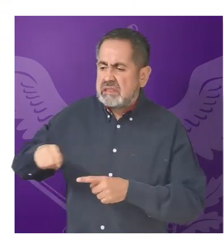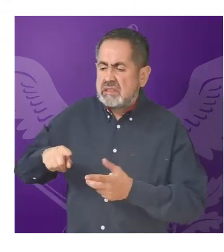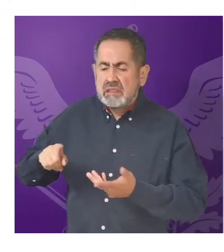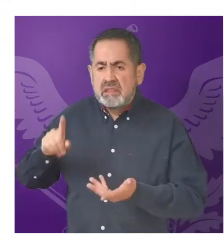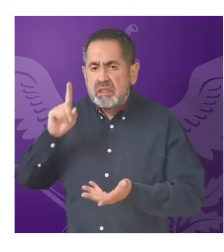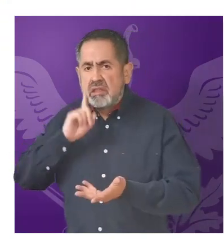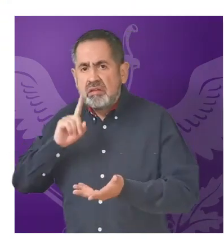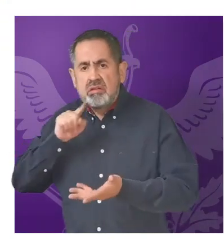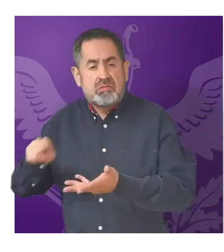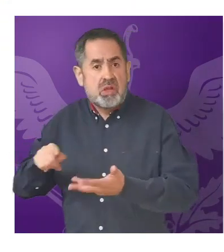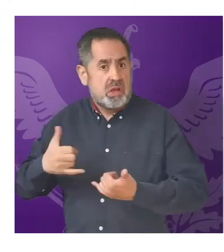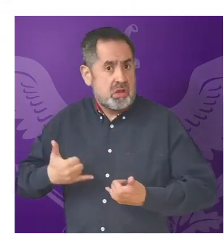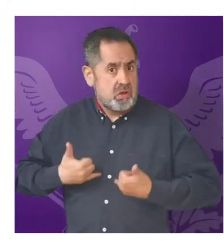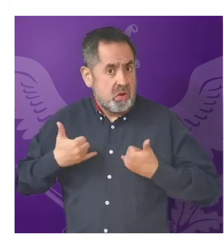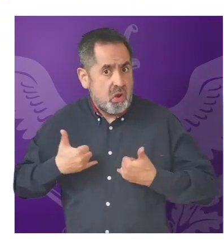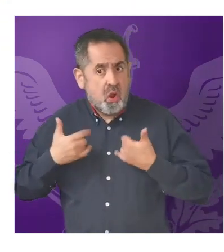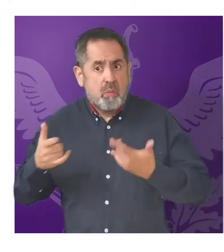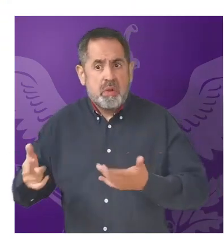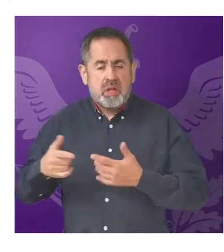Mujeres